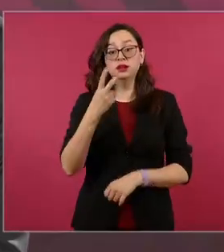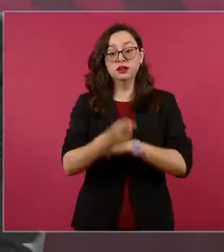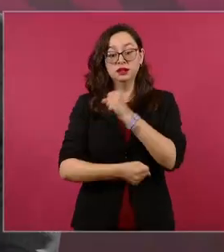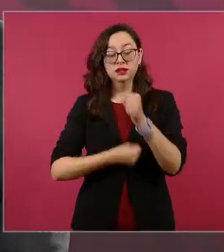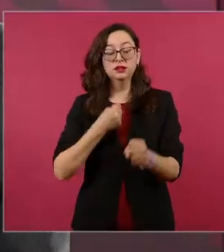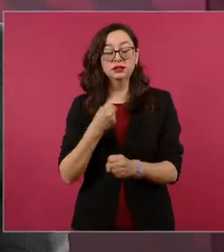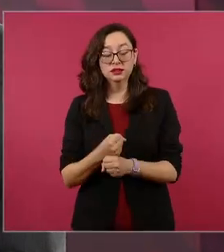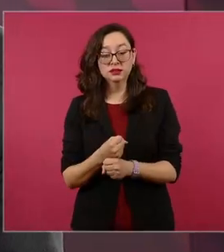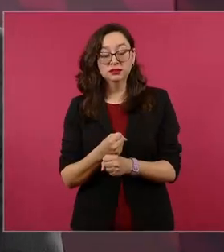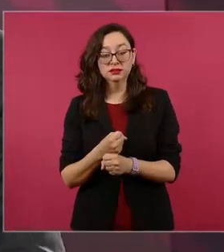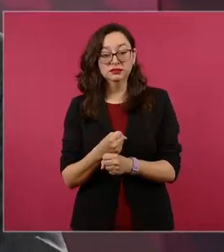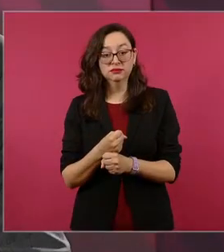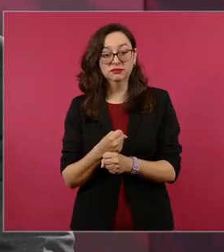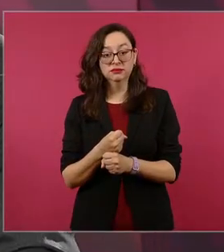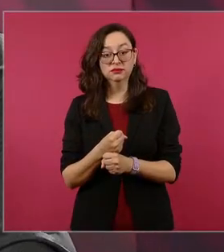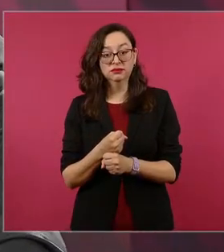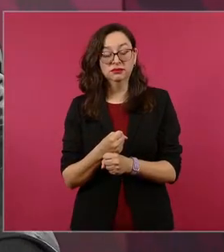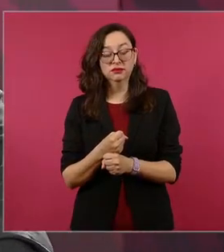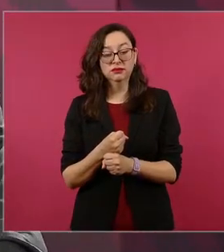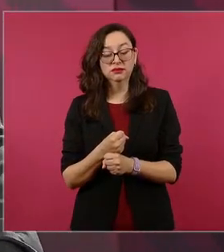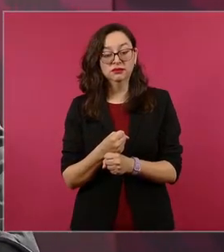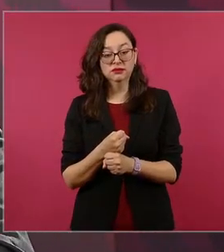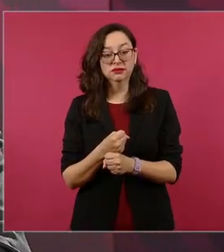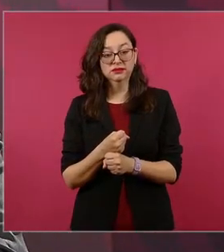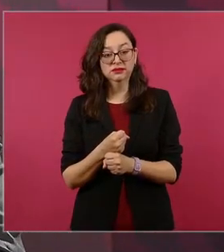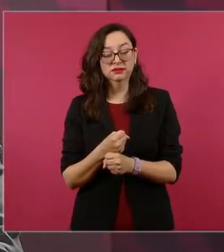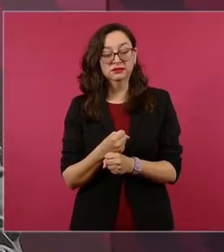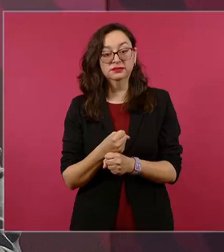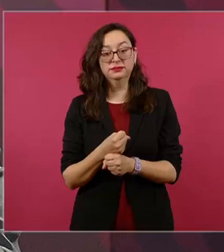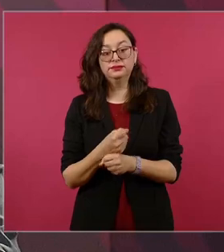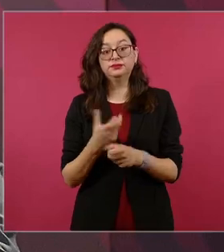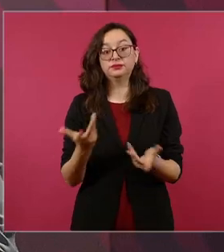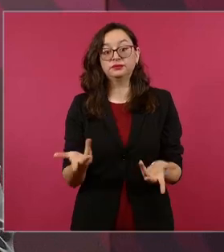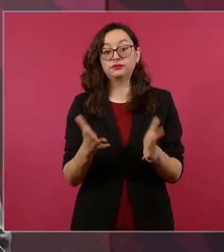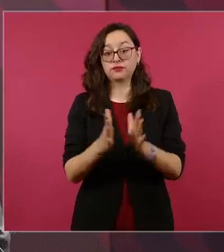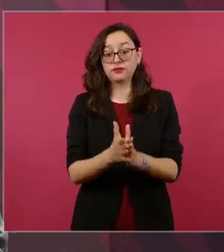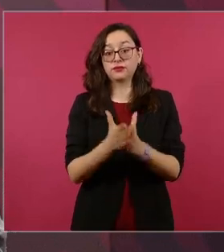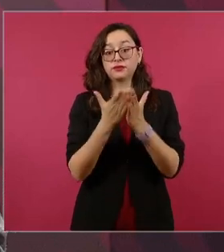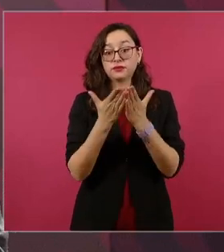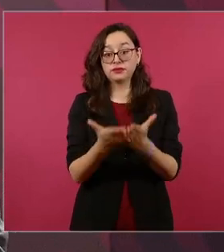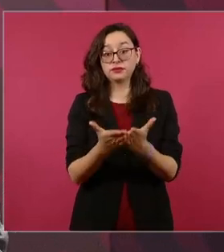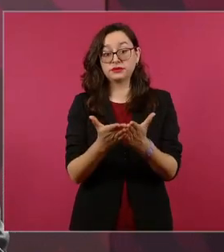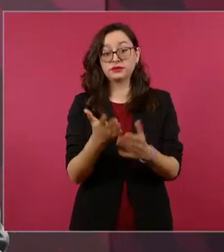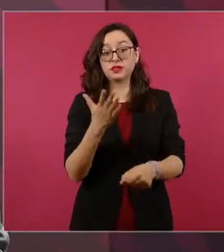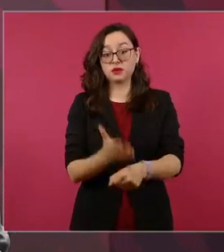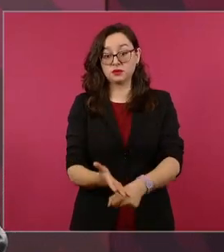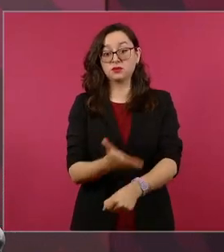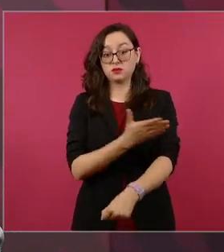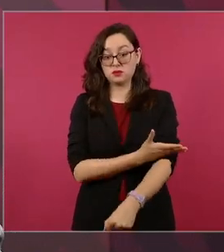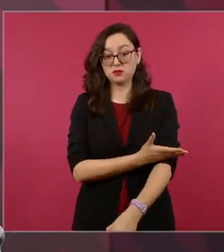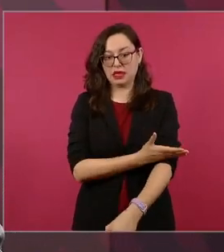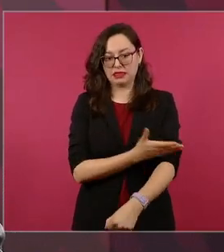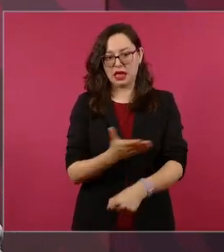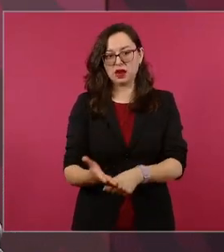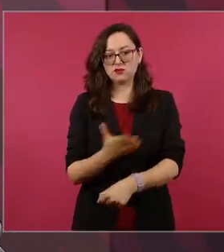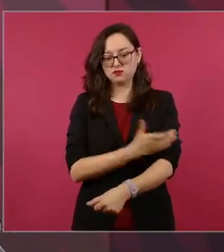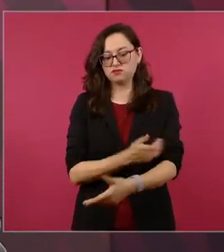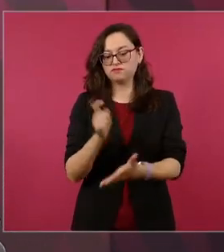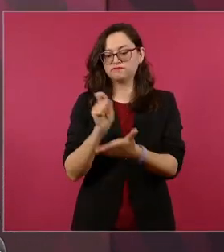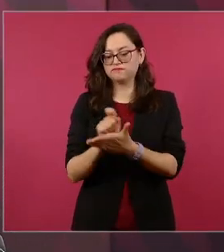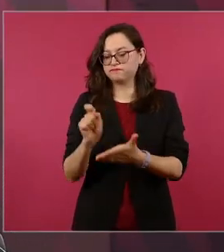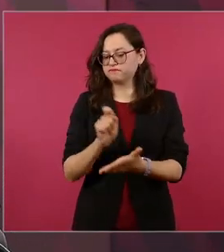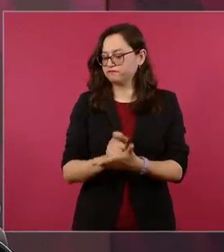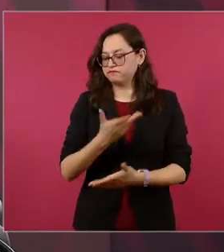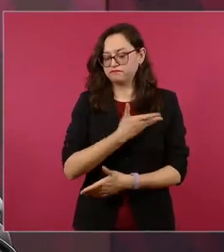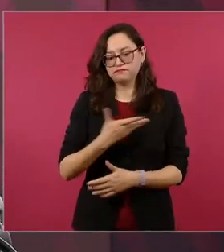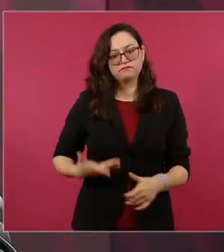escribe el libro La sucesión presidencial Francisco I. Madero, que es el que convoca